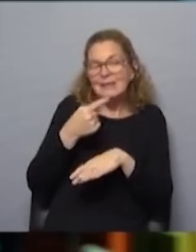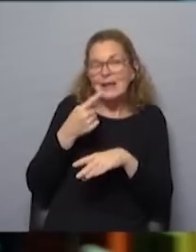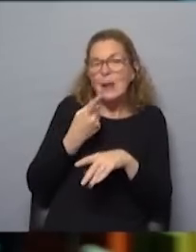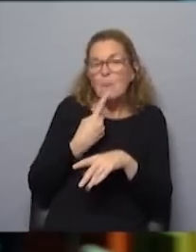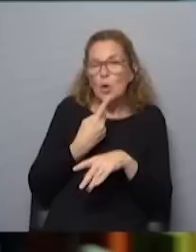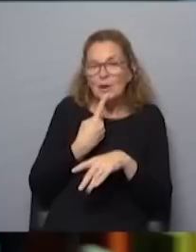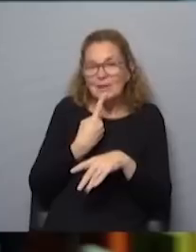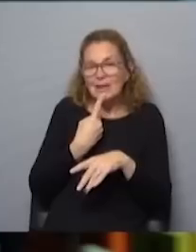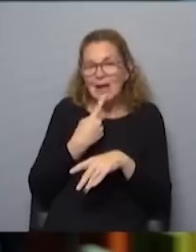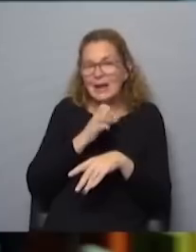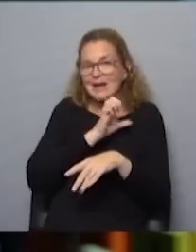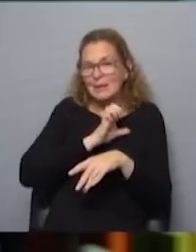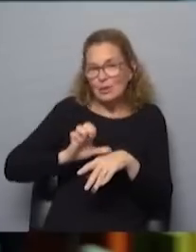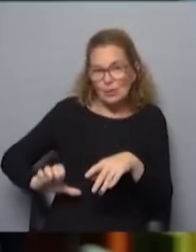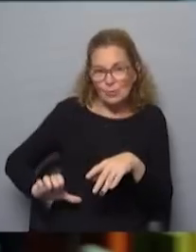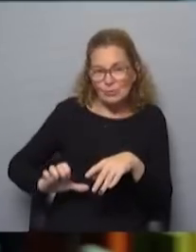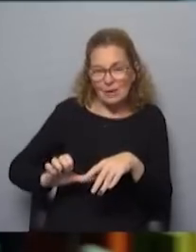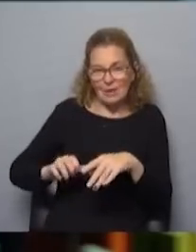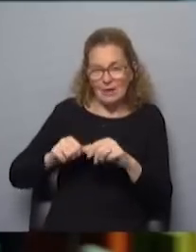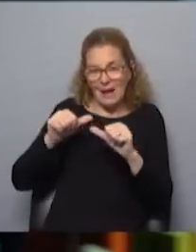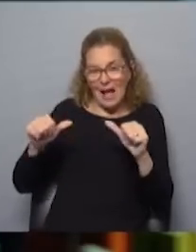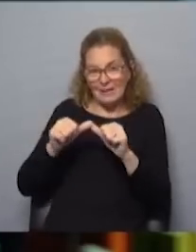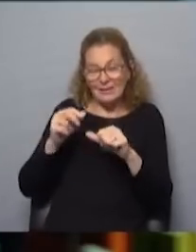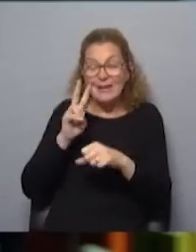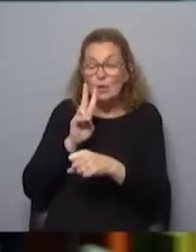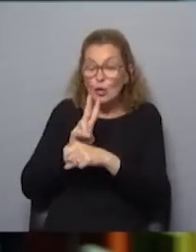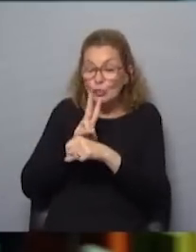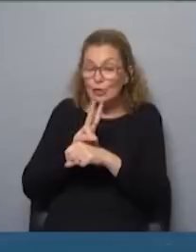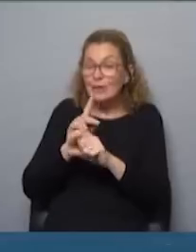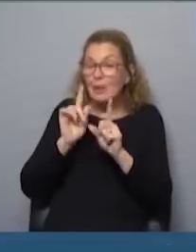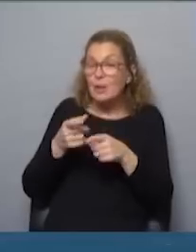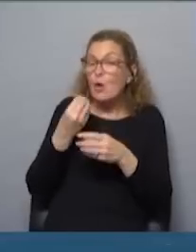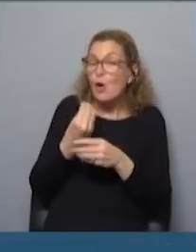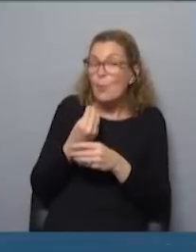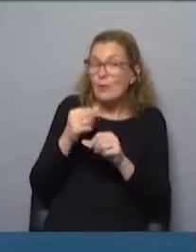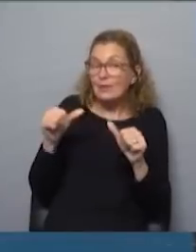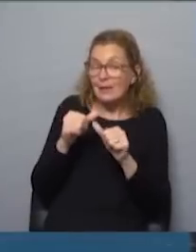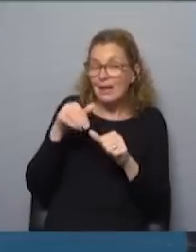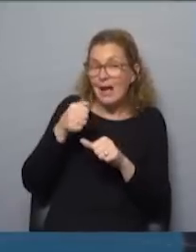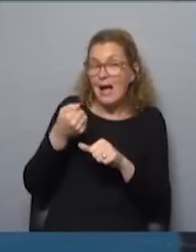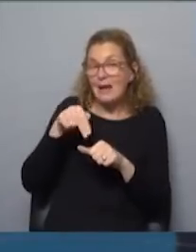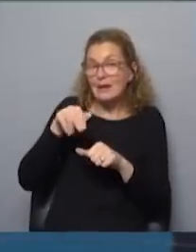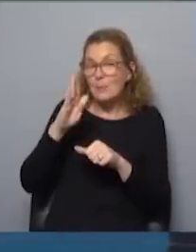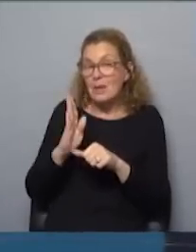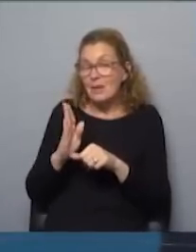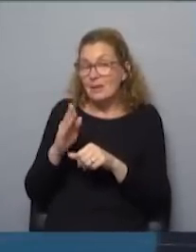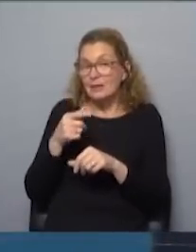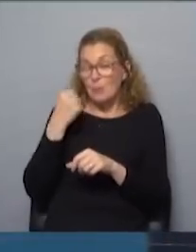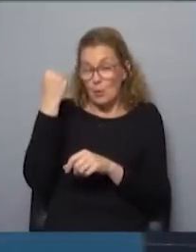la ejecuta y controla su ejecución la lp tiene fundamentalmente